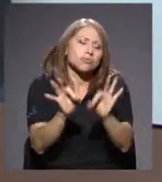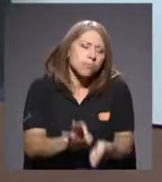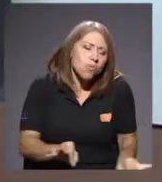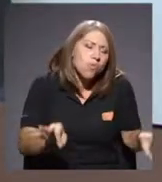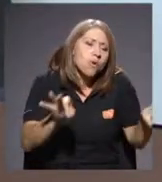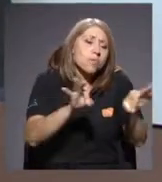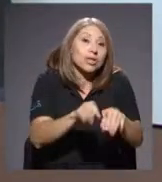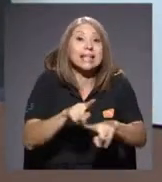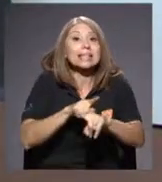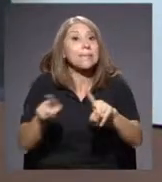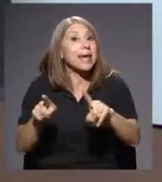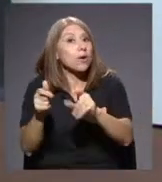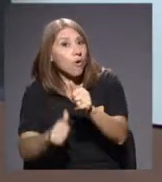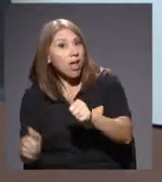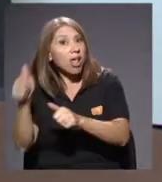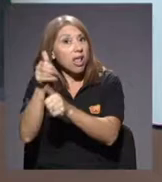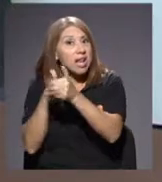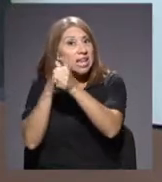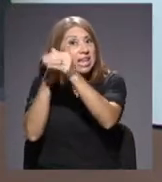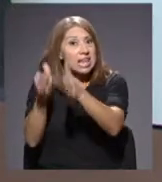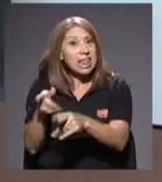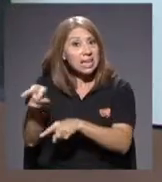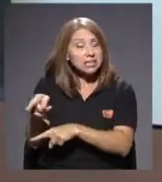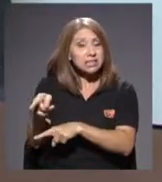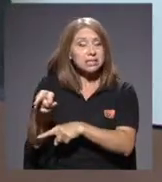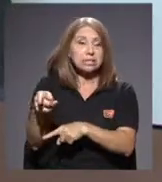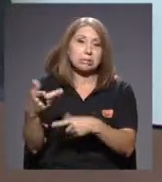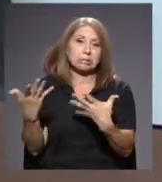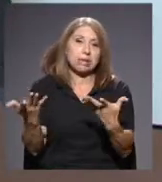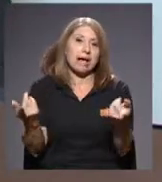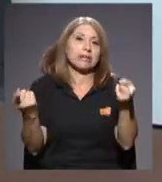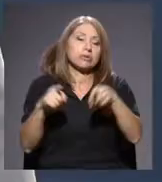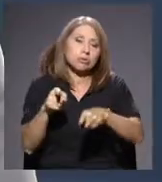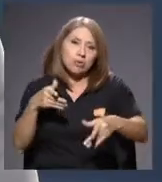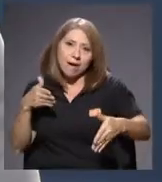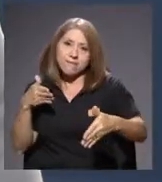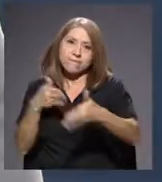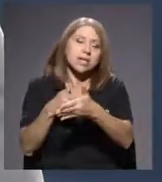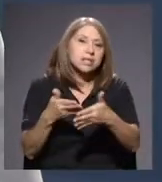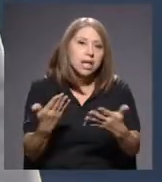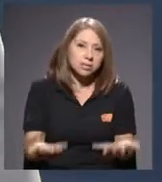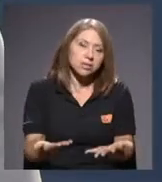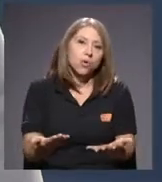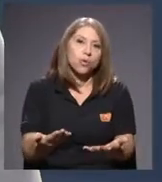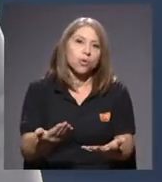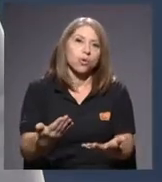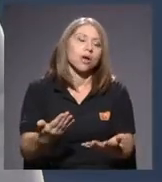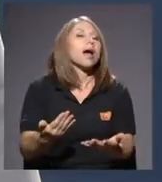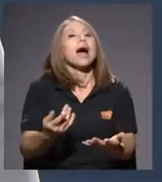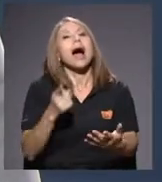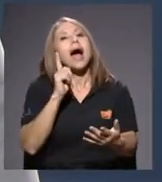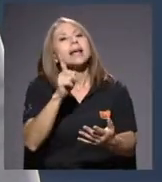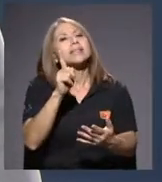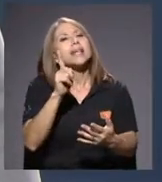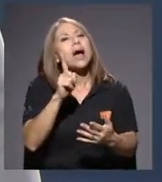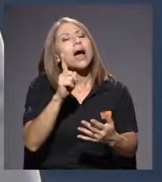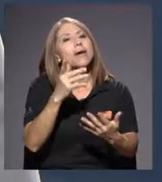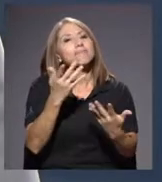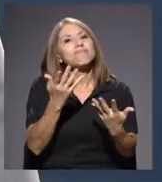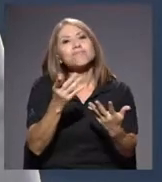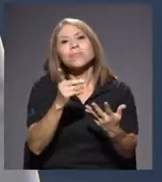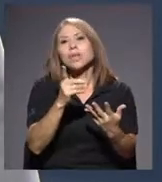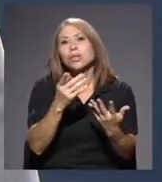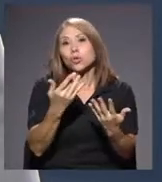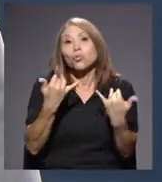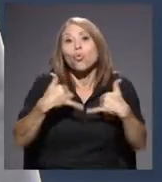que les representan ha ocasionado, en este caso en particular, una afectación directa hacia un esquema que todavía la semana pasada,